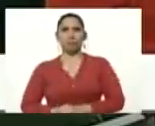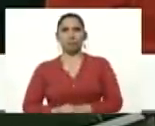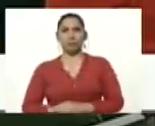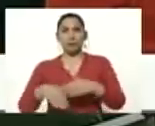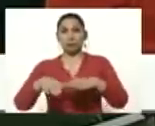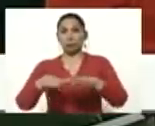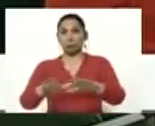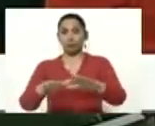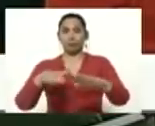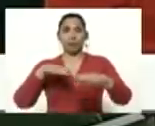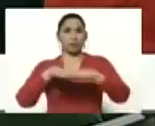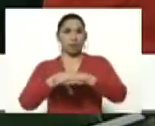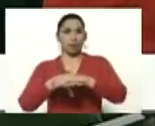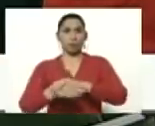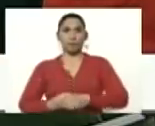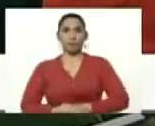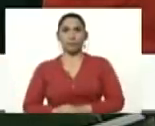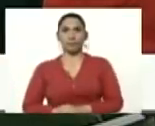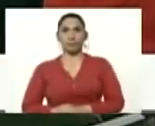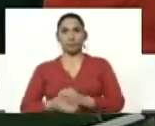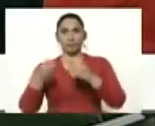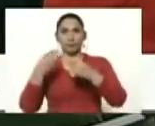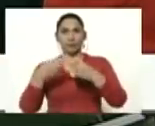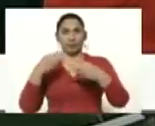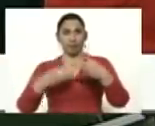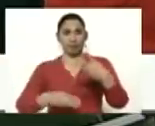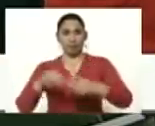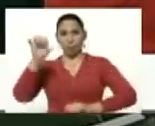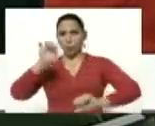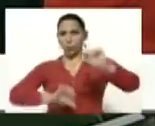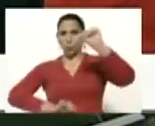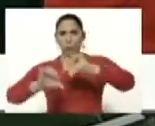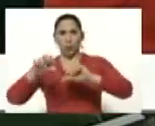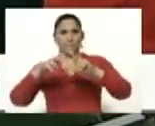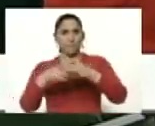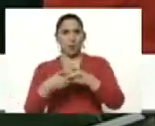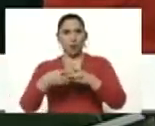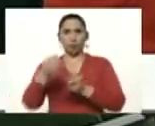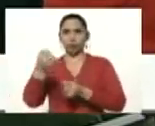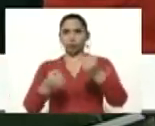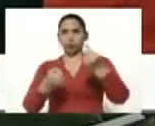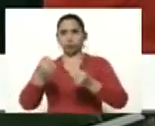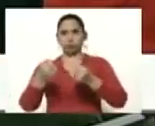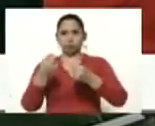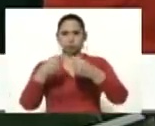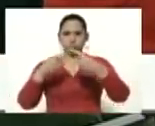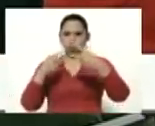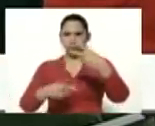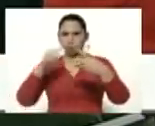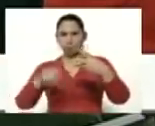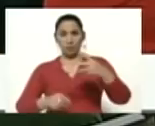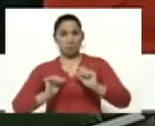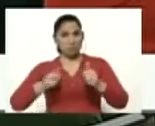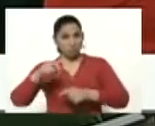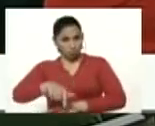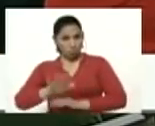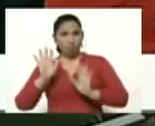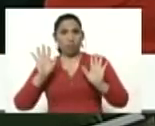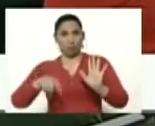textil calzado, materia prima química, en los talleres mecánicos y de autopartes, arrancó hoy,